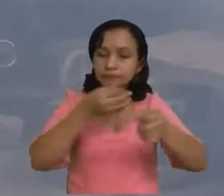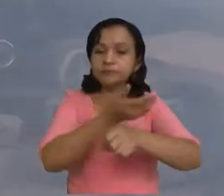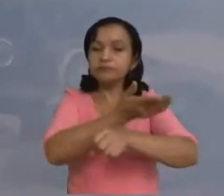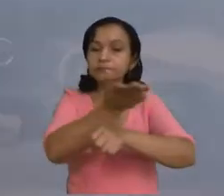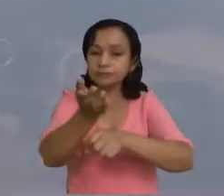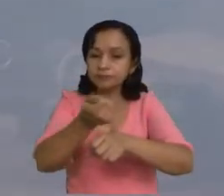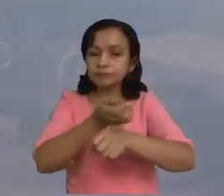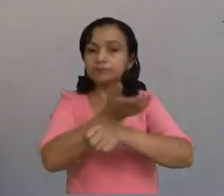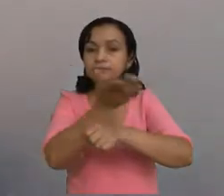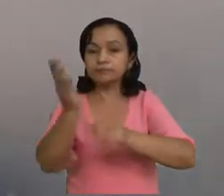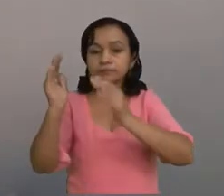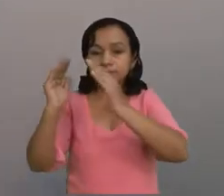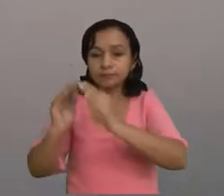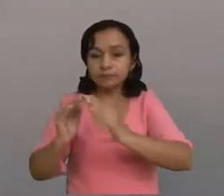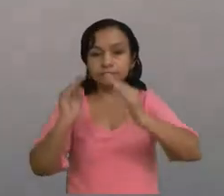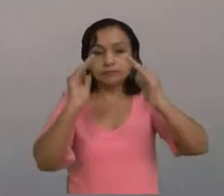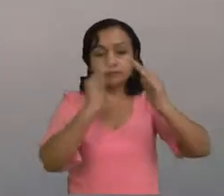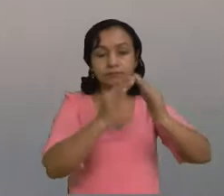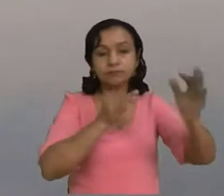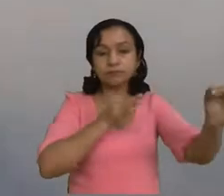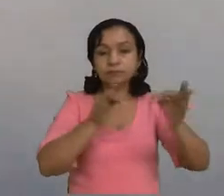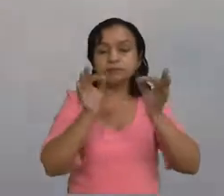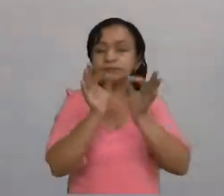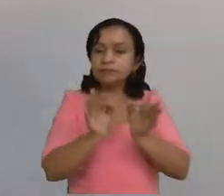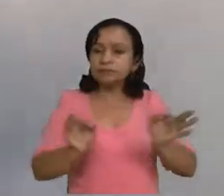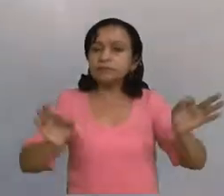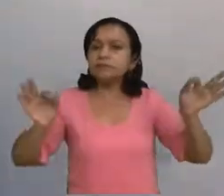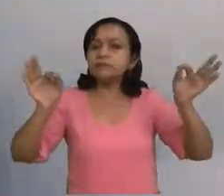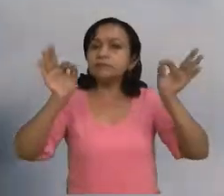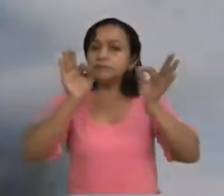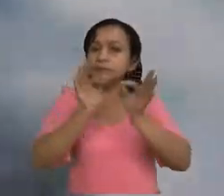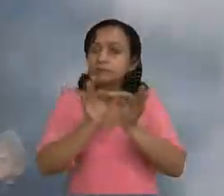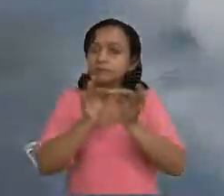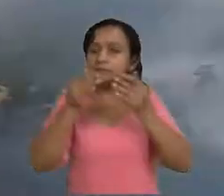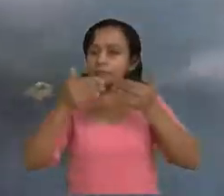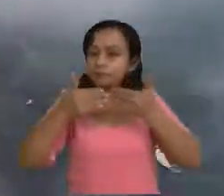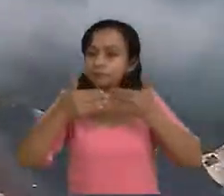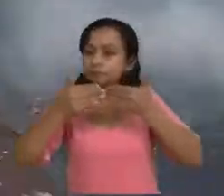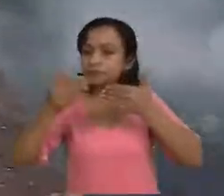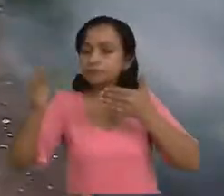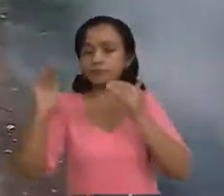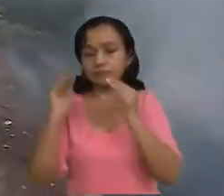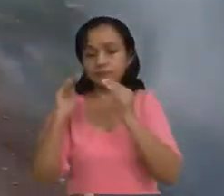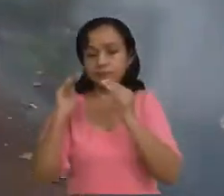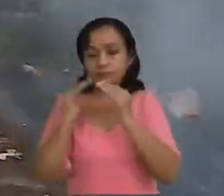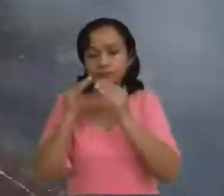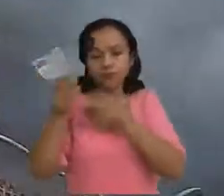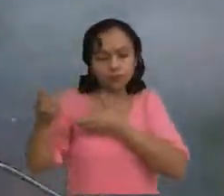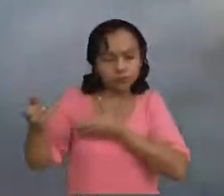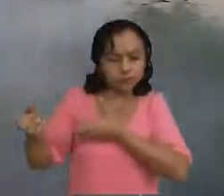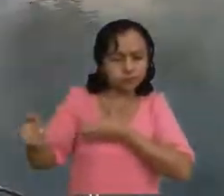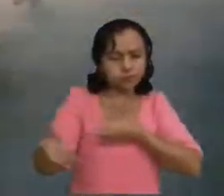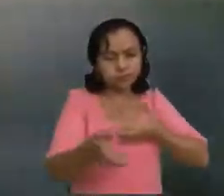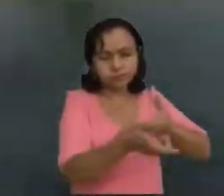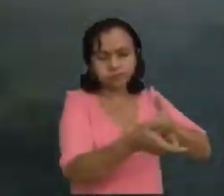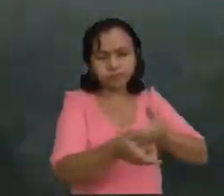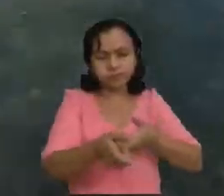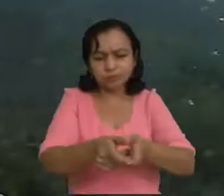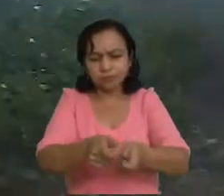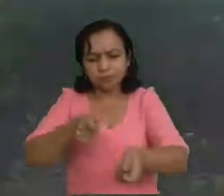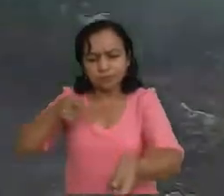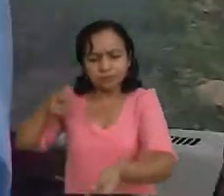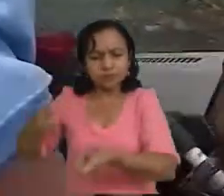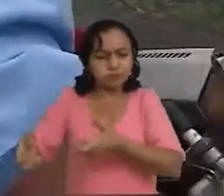casa para explicarle a la población la importancia de que abran las puertas de sus hogares a la fumigación y colocación del